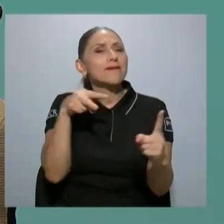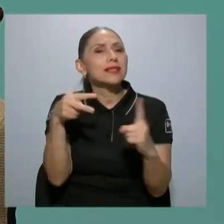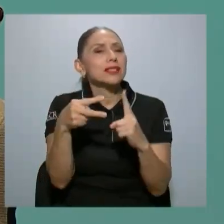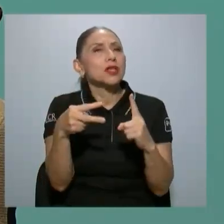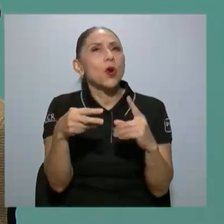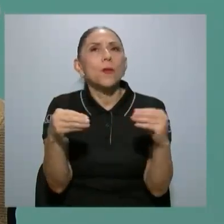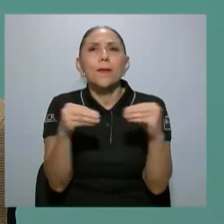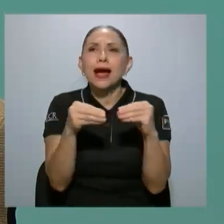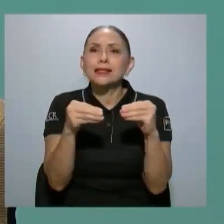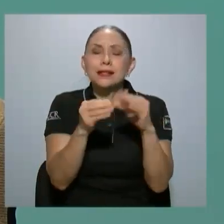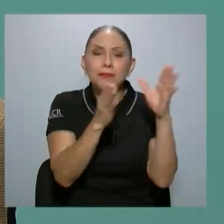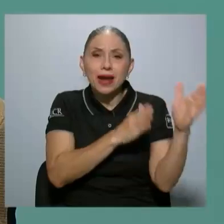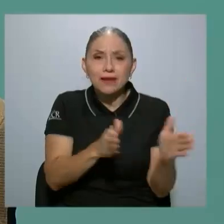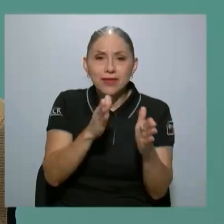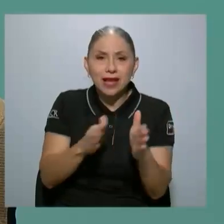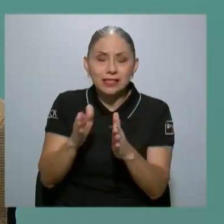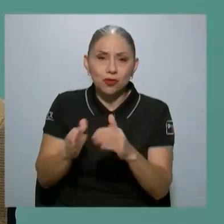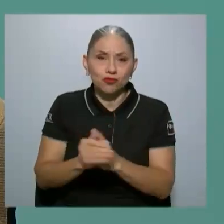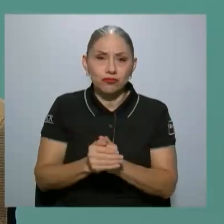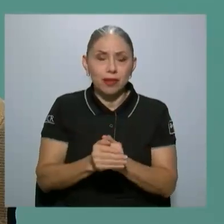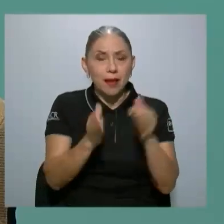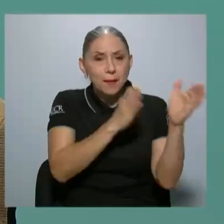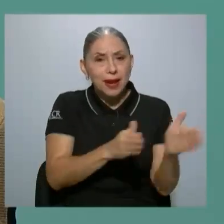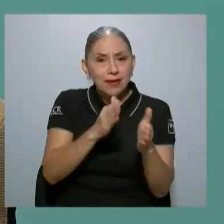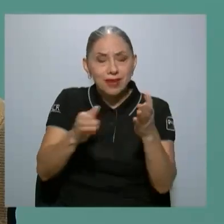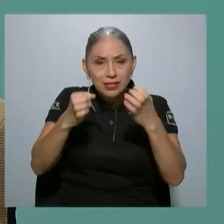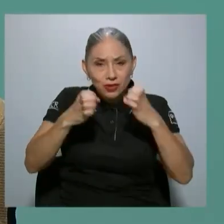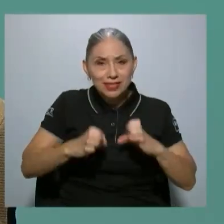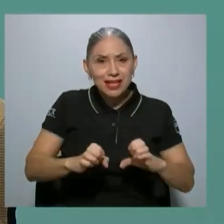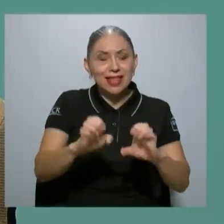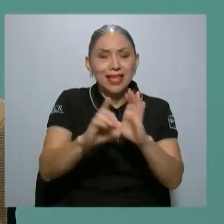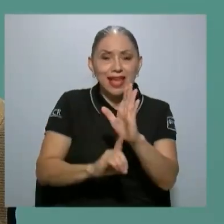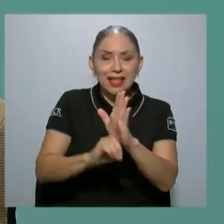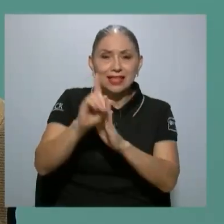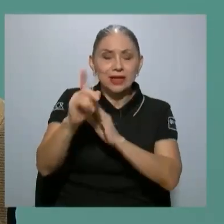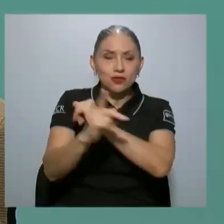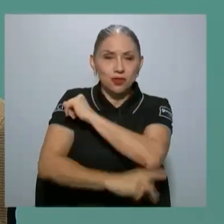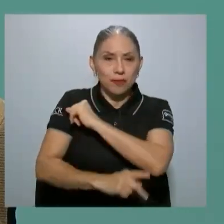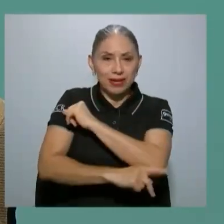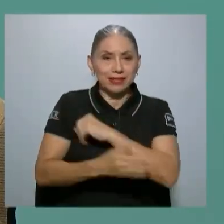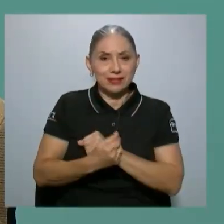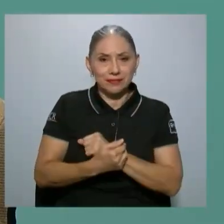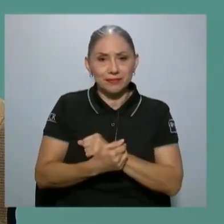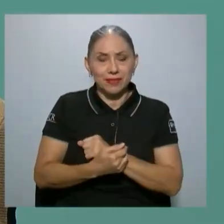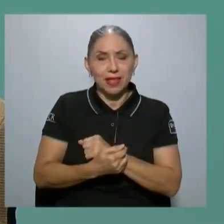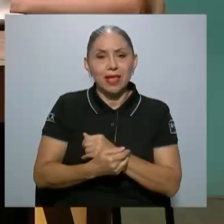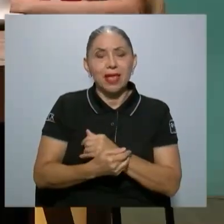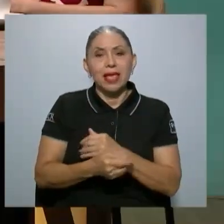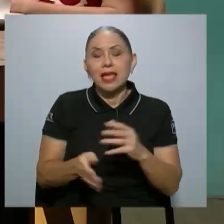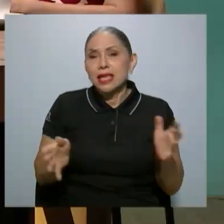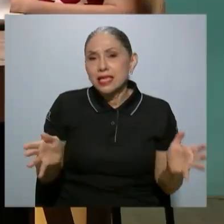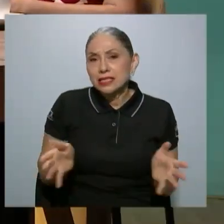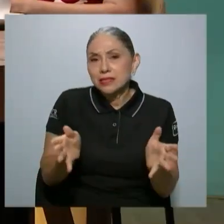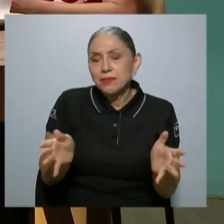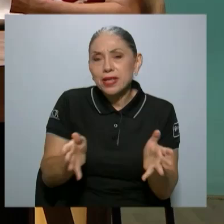planificación, ¿verdad? La planificación estratégica del desarrollo del país, inspirado